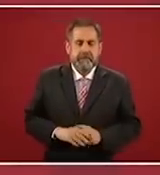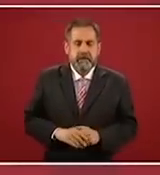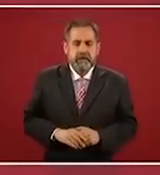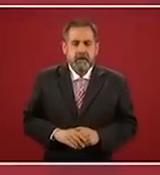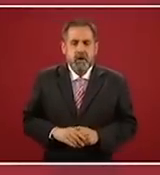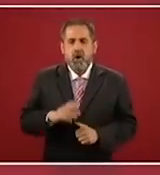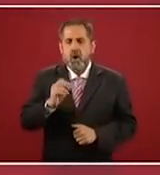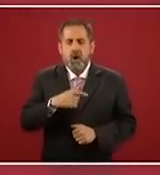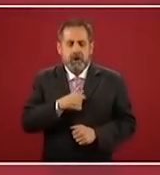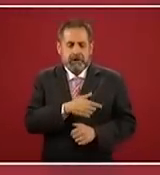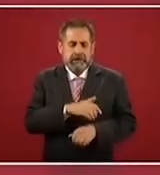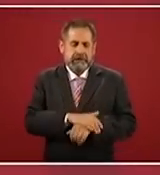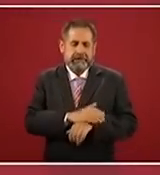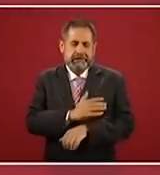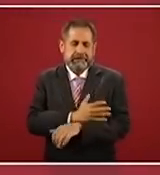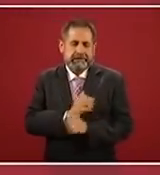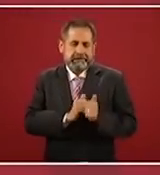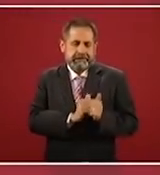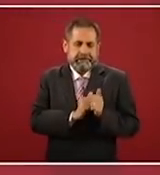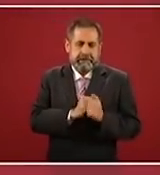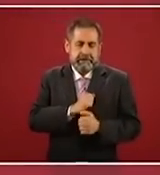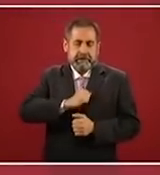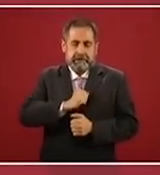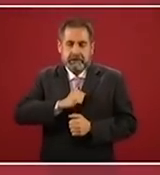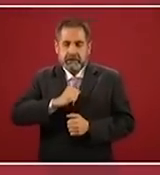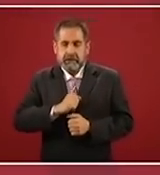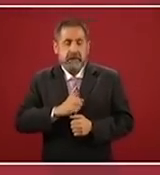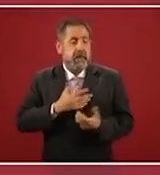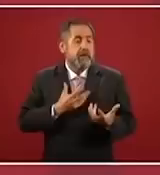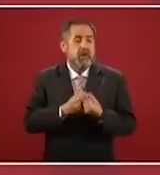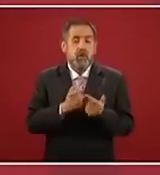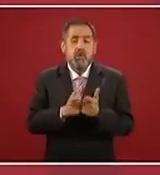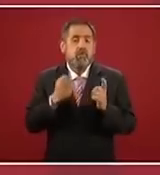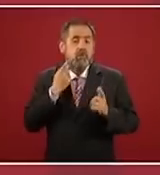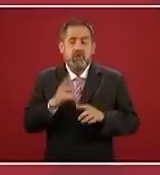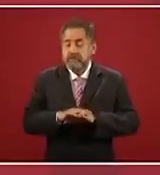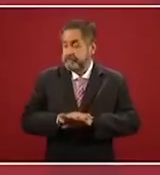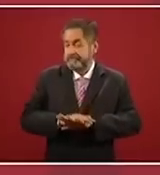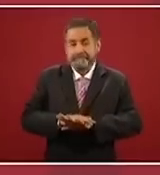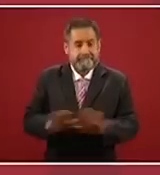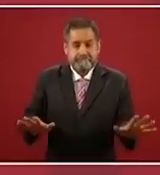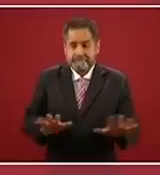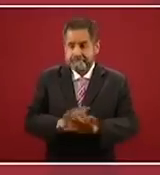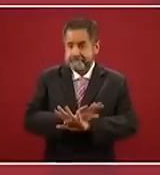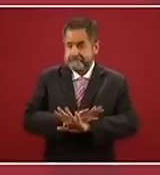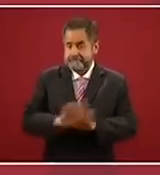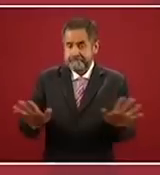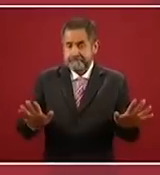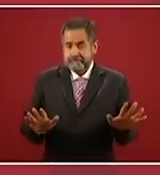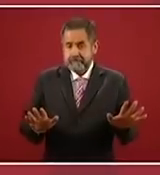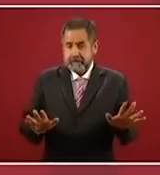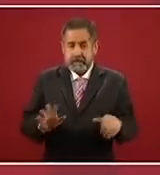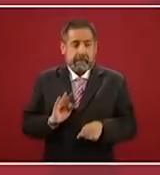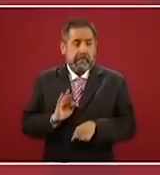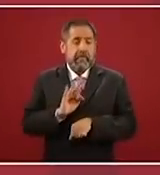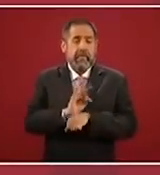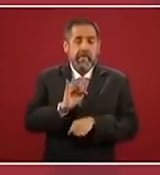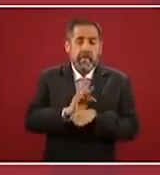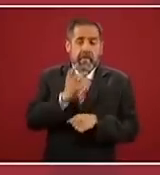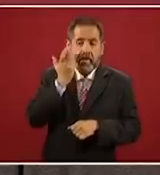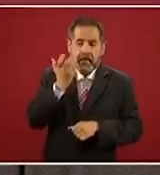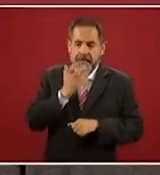es gente allegada, es de nuestro partido. No, eso ya se acabó.